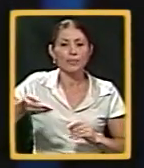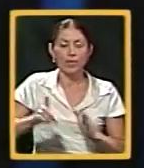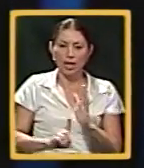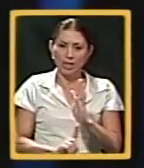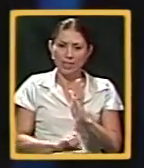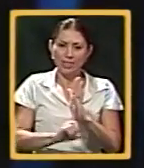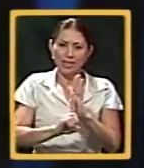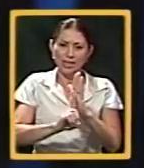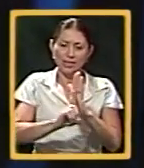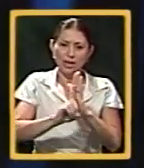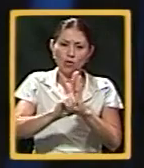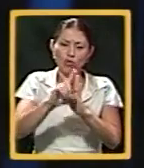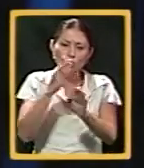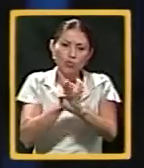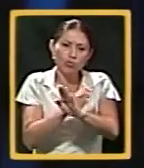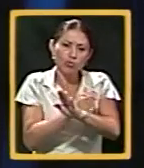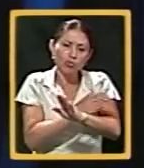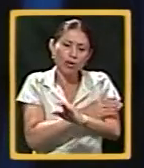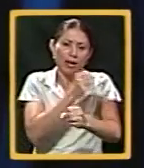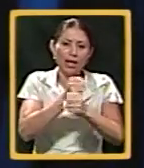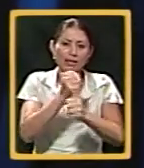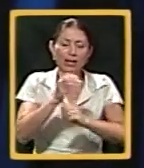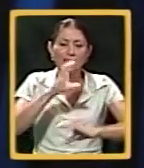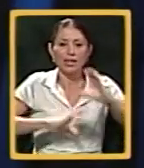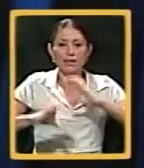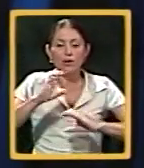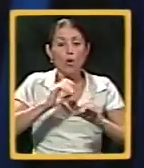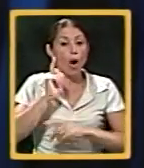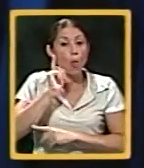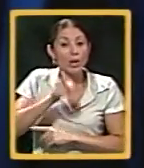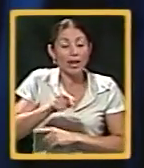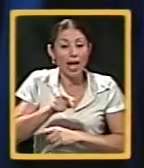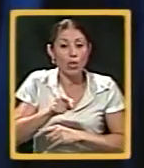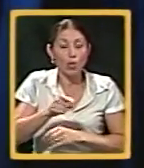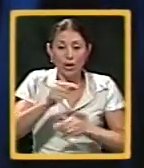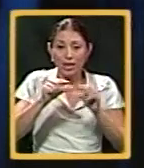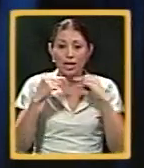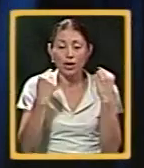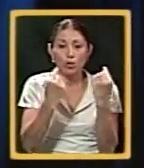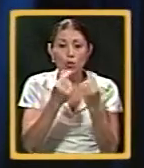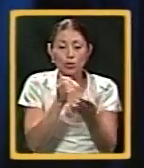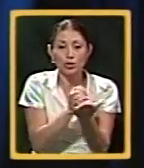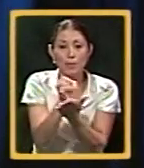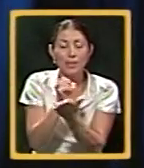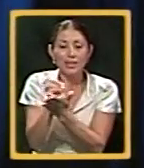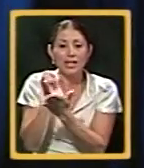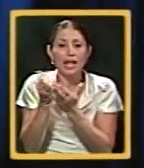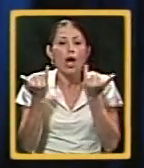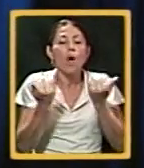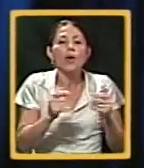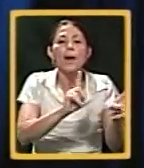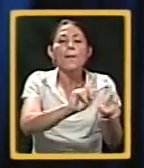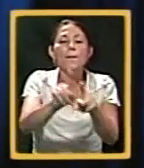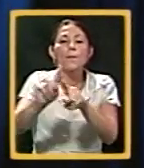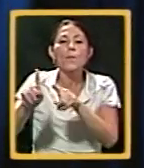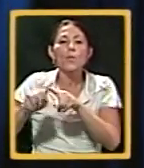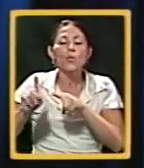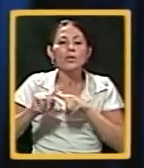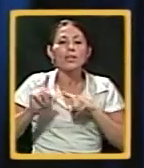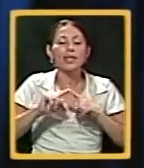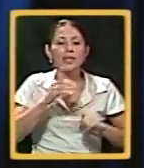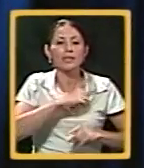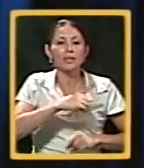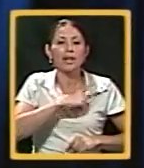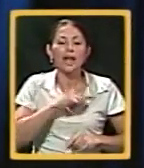del quehacer científico ha obligado a que los equipos actuales o los grupos de investigación sean multidisciplinarios, y eso involucra